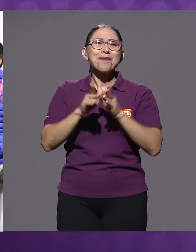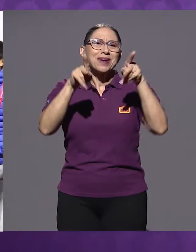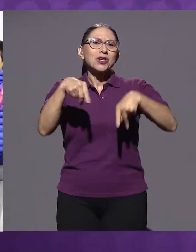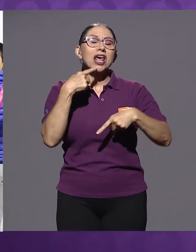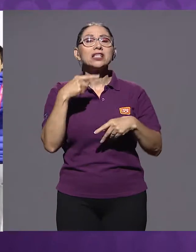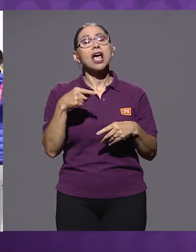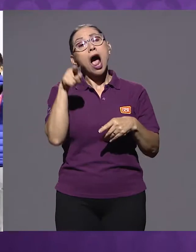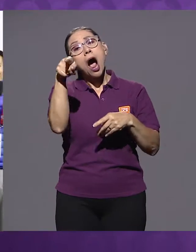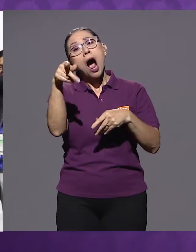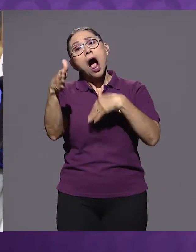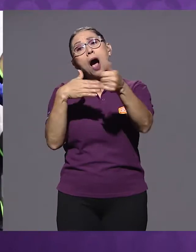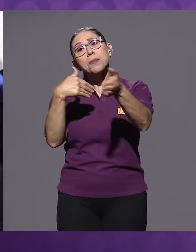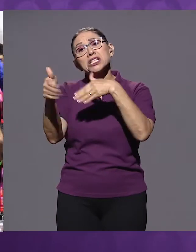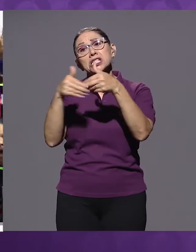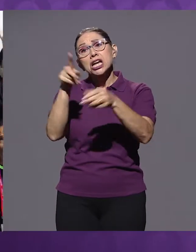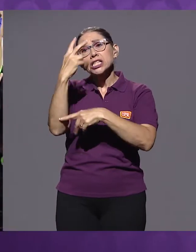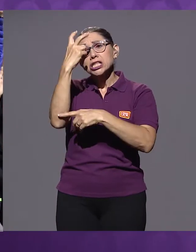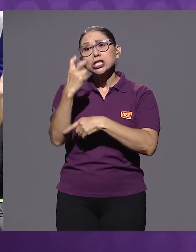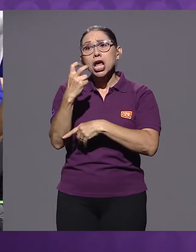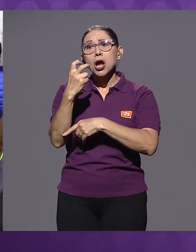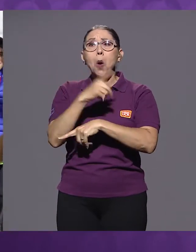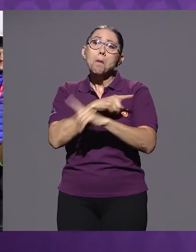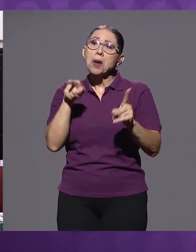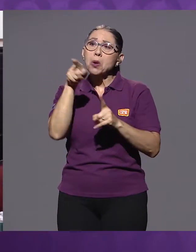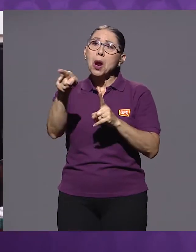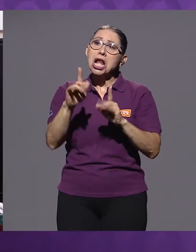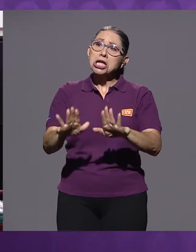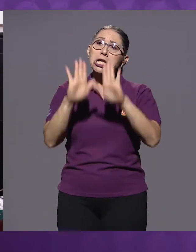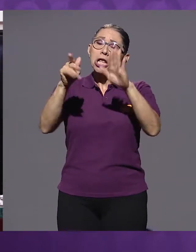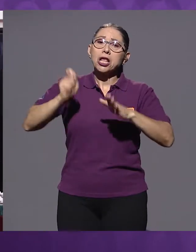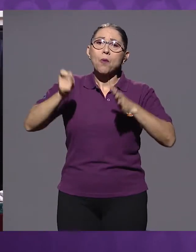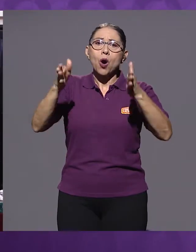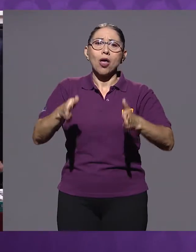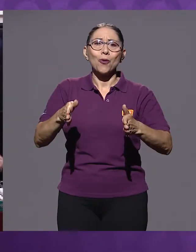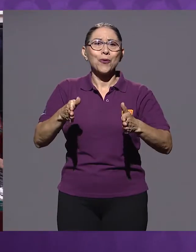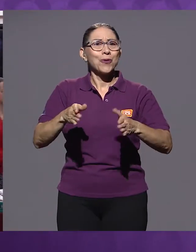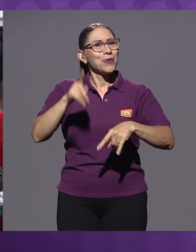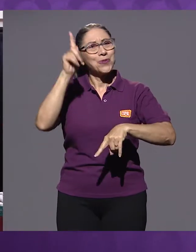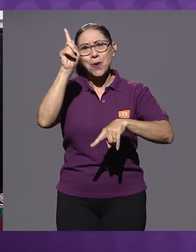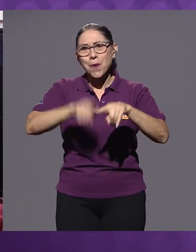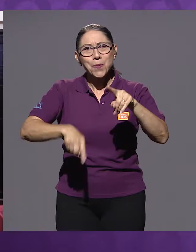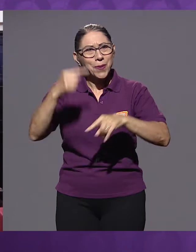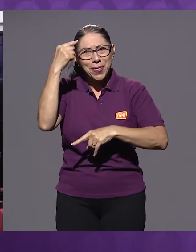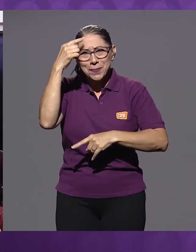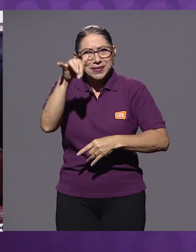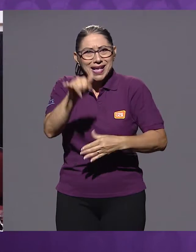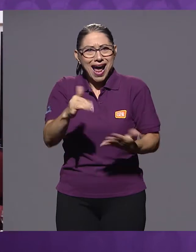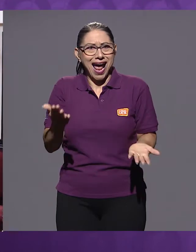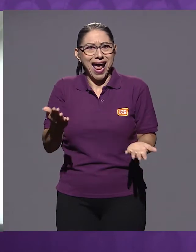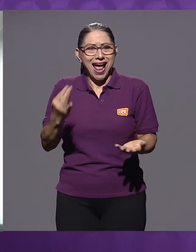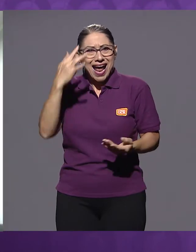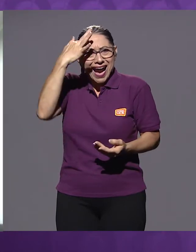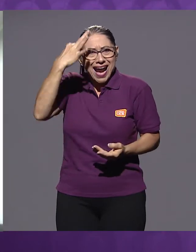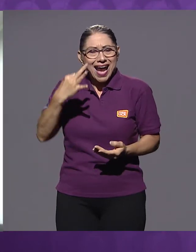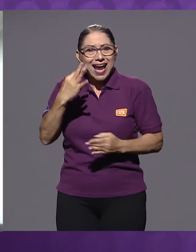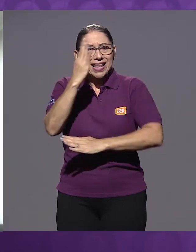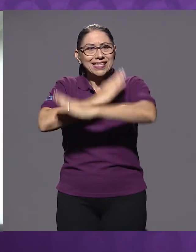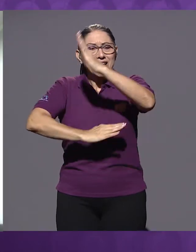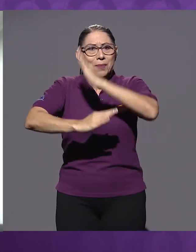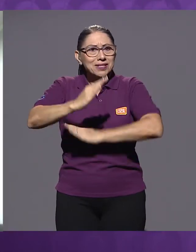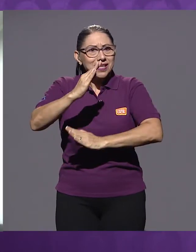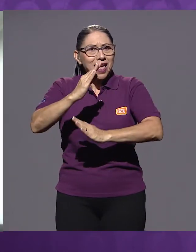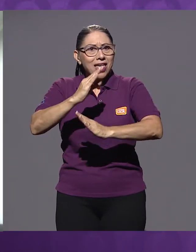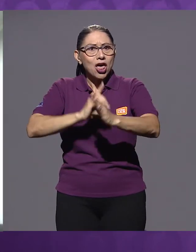es un gran abogado. Es decir, no podemos caer en la trampa de decir que la